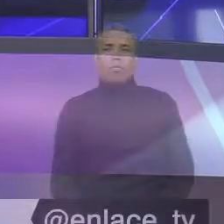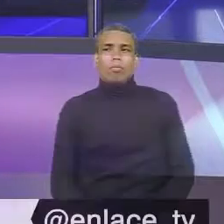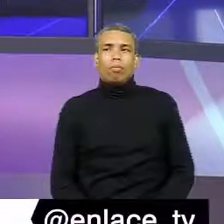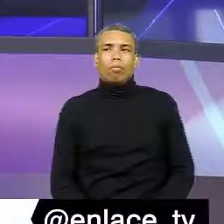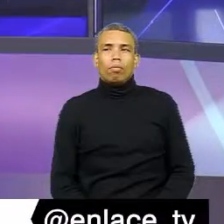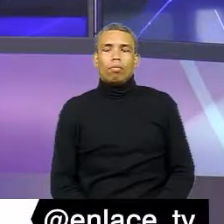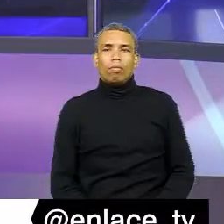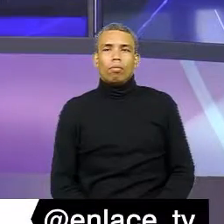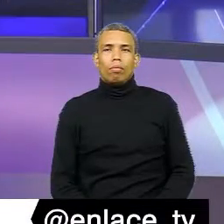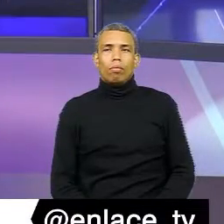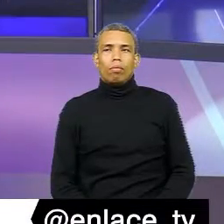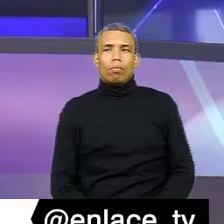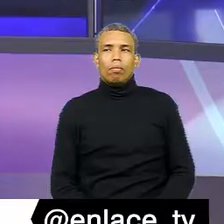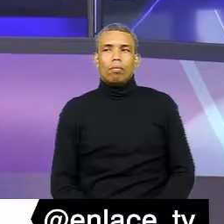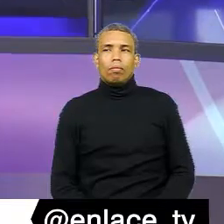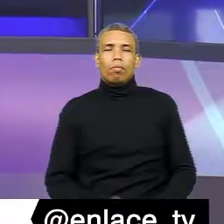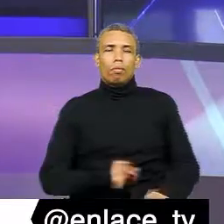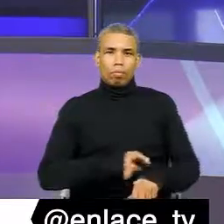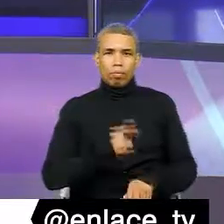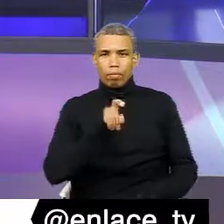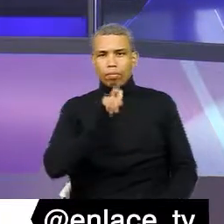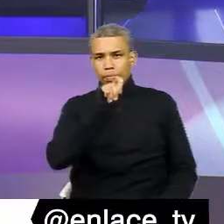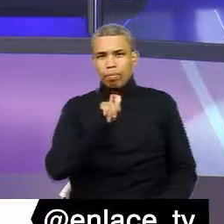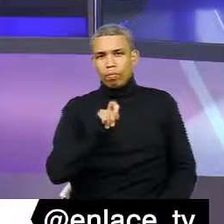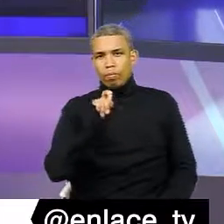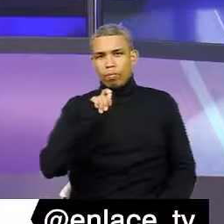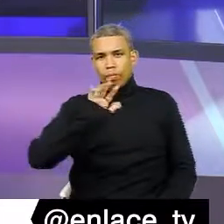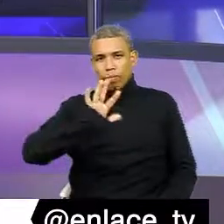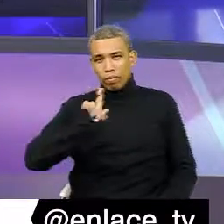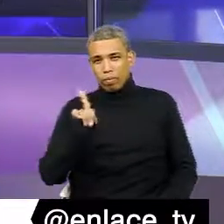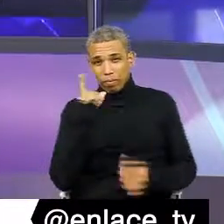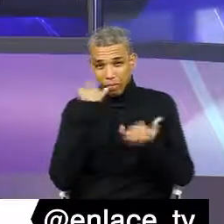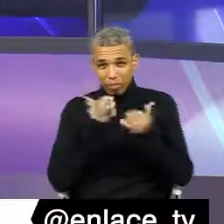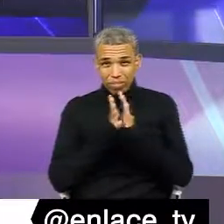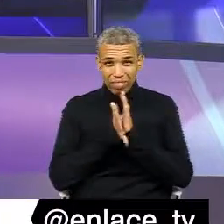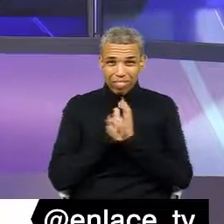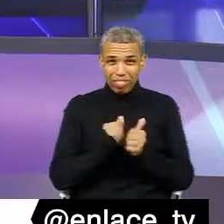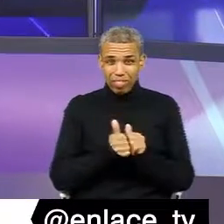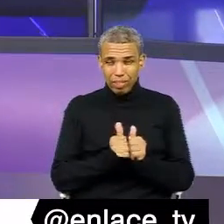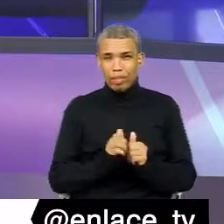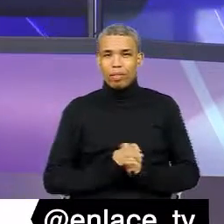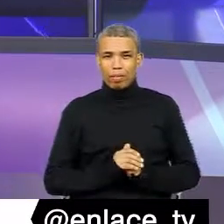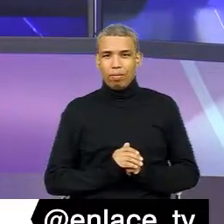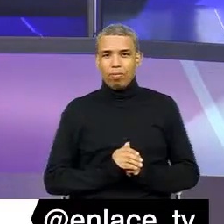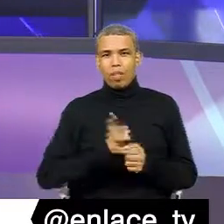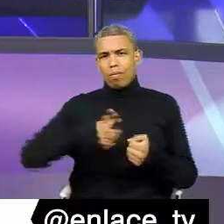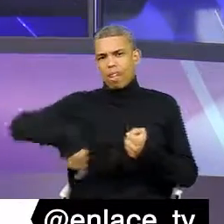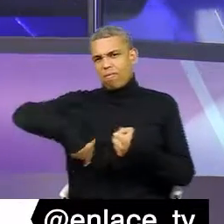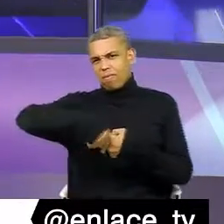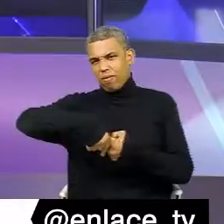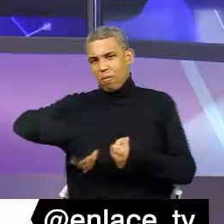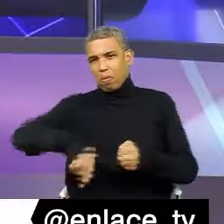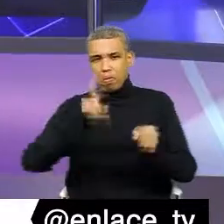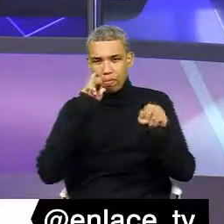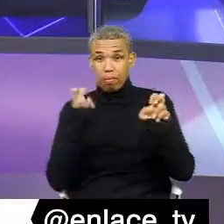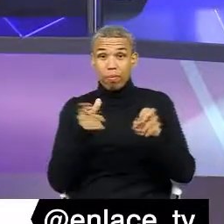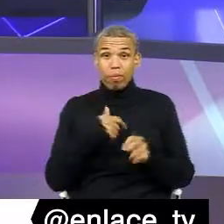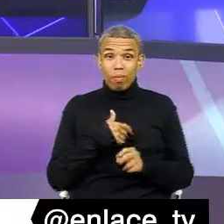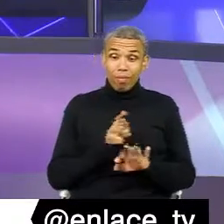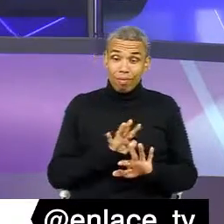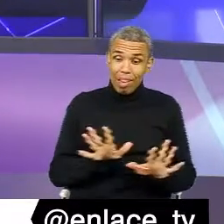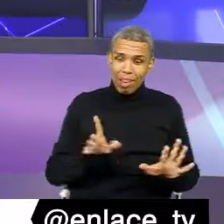Seis y 51 minutos de la tarde, esta es nuestra información deportiva. Comenzamos hablando de fútbol, en especial de nuestro equipo Alianza Petrolera, que ya viajó a